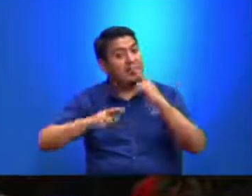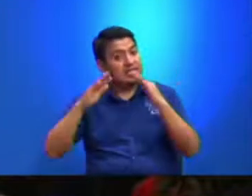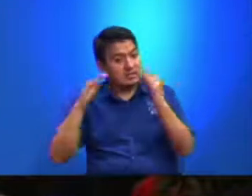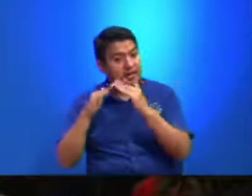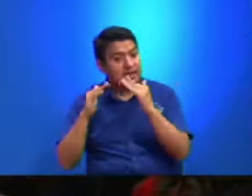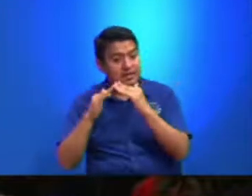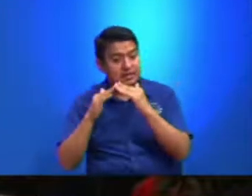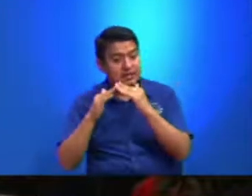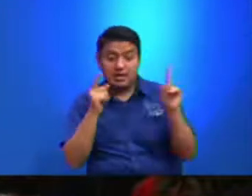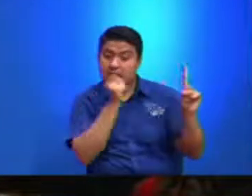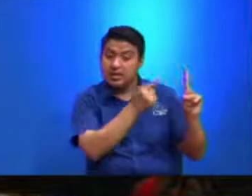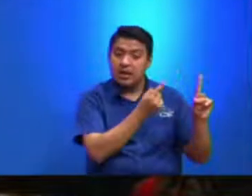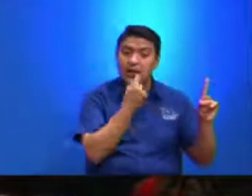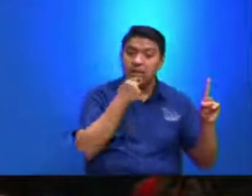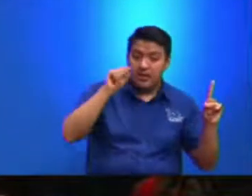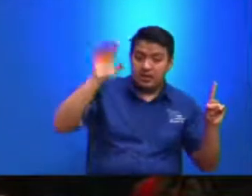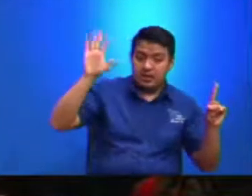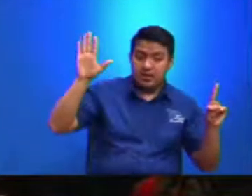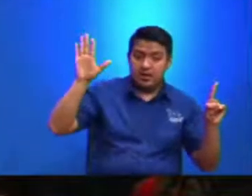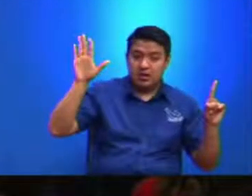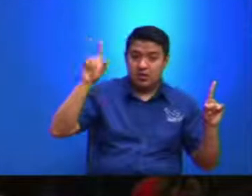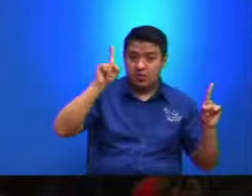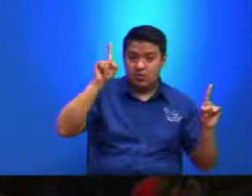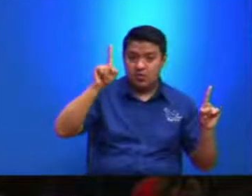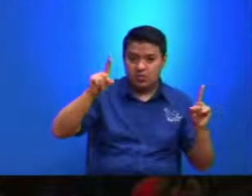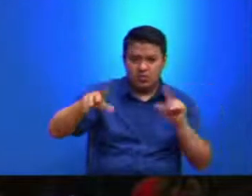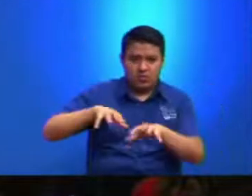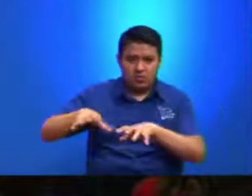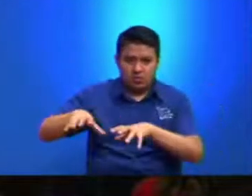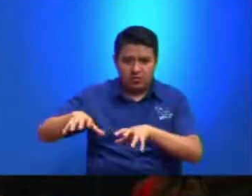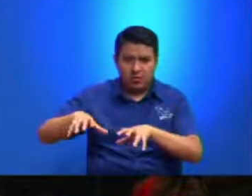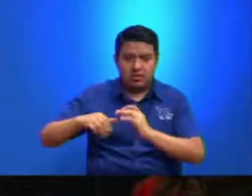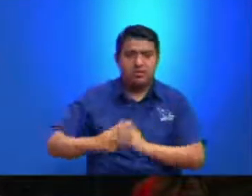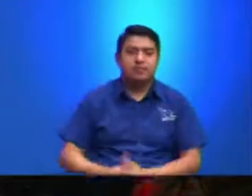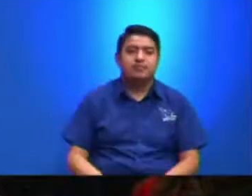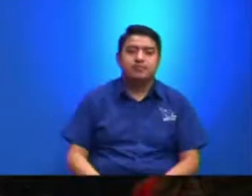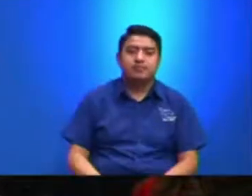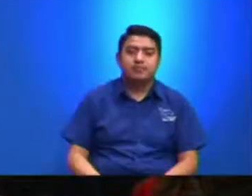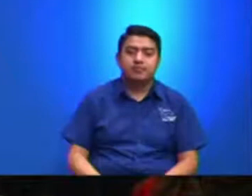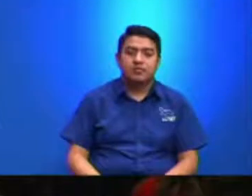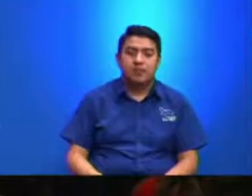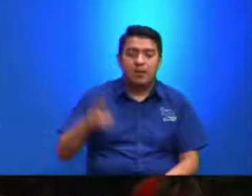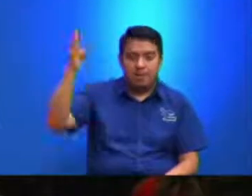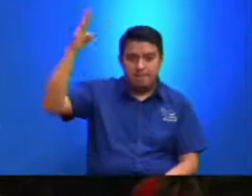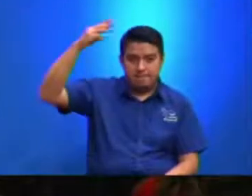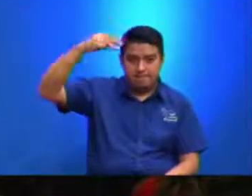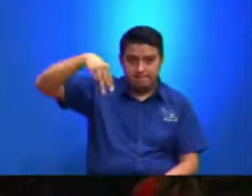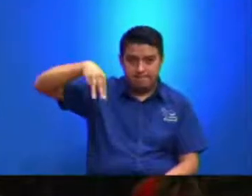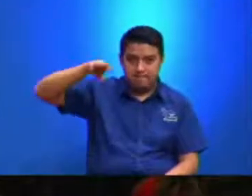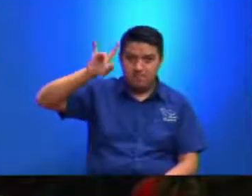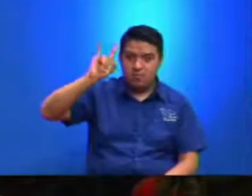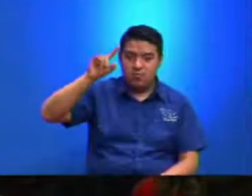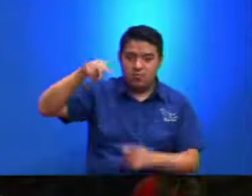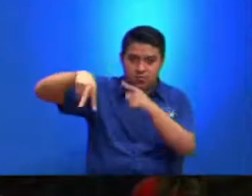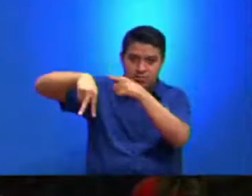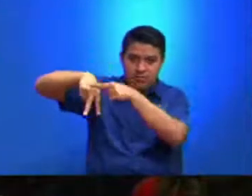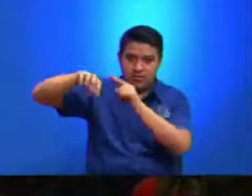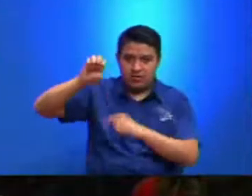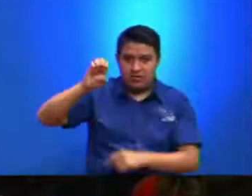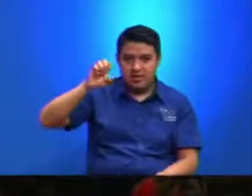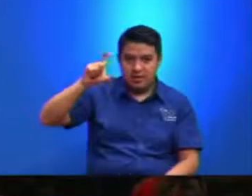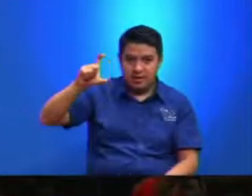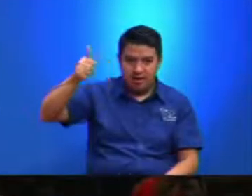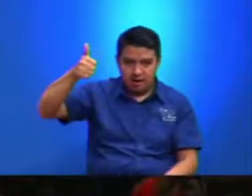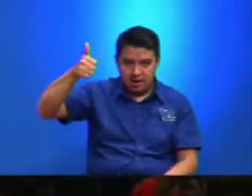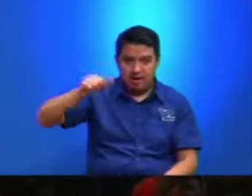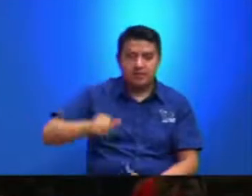muñequita, a saber que ¿cómo usted sabe que le piden los hijos a uno, ah, hasta con marca? Pero que sea